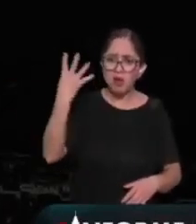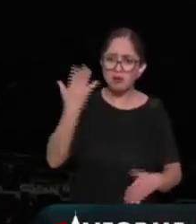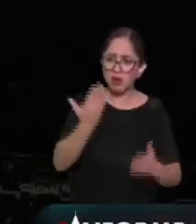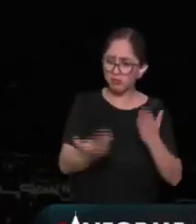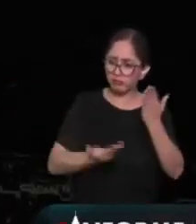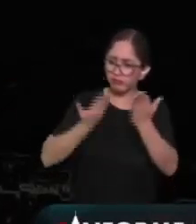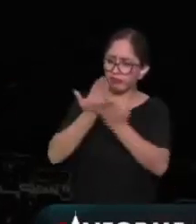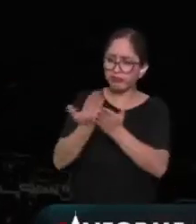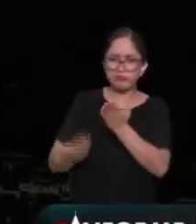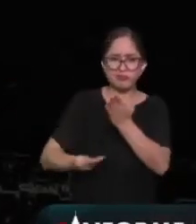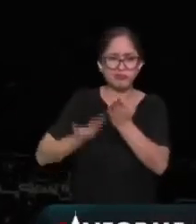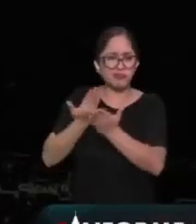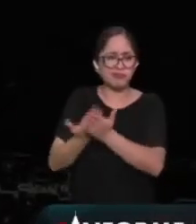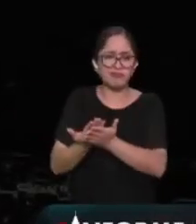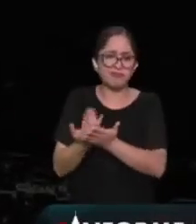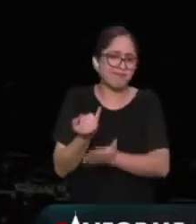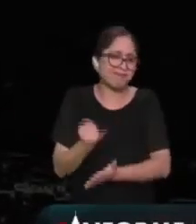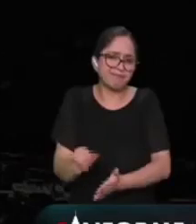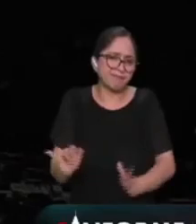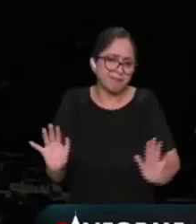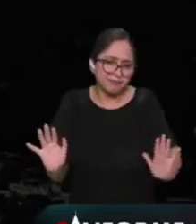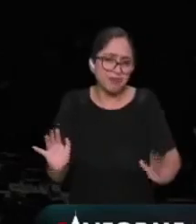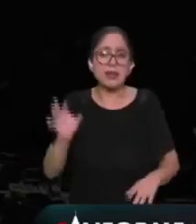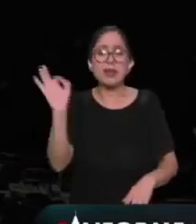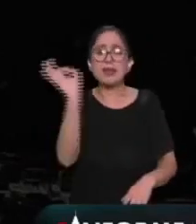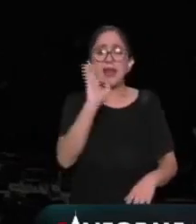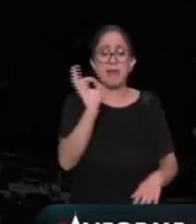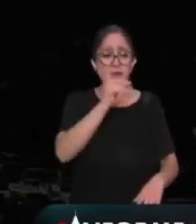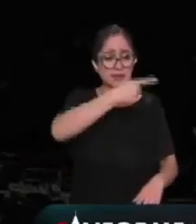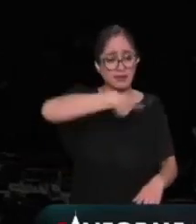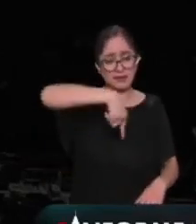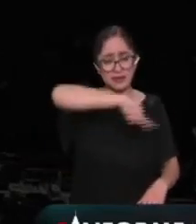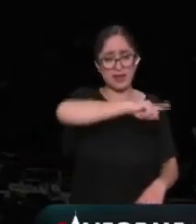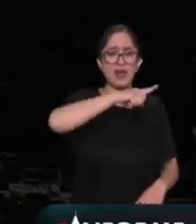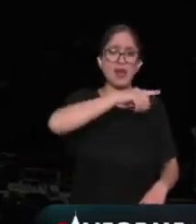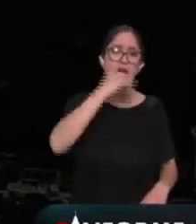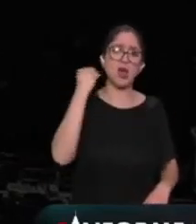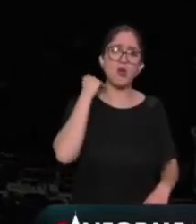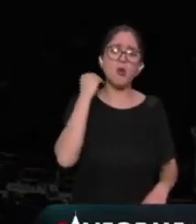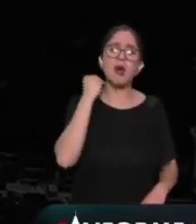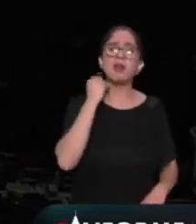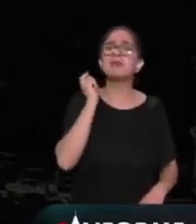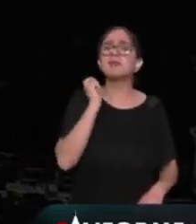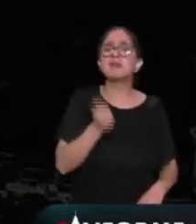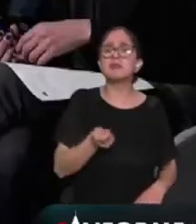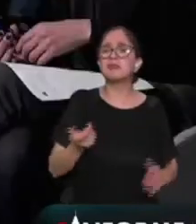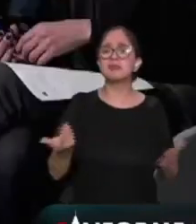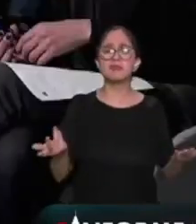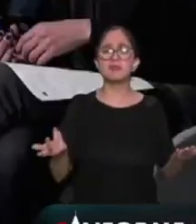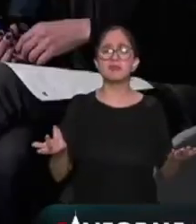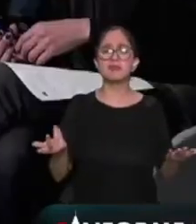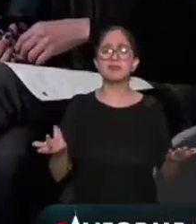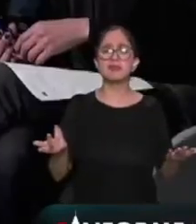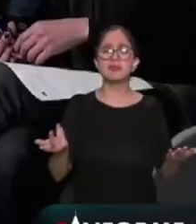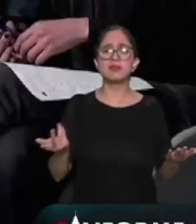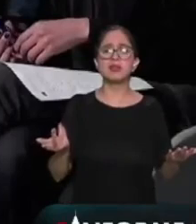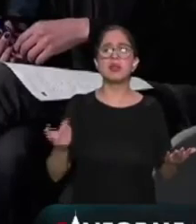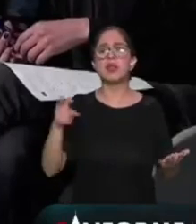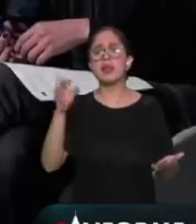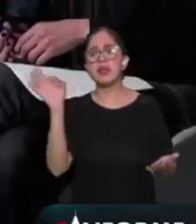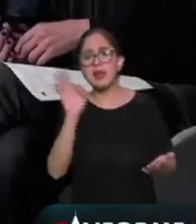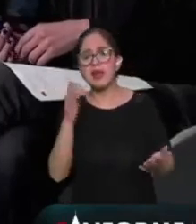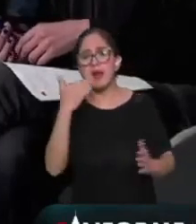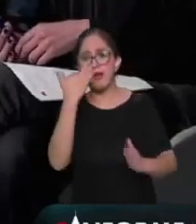tiene nada que ver. Lo que dicen ellos que simplemente no se difiere porque todavía